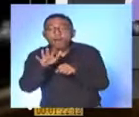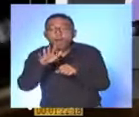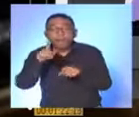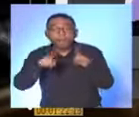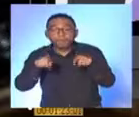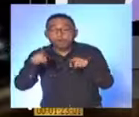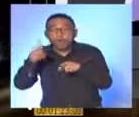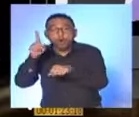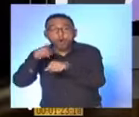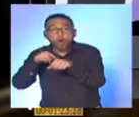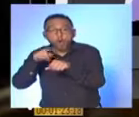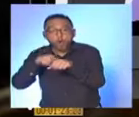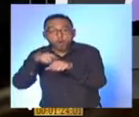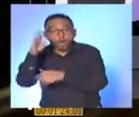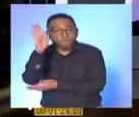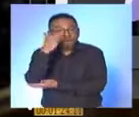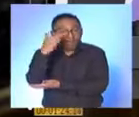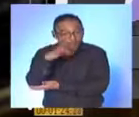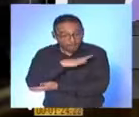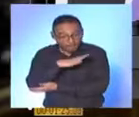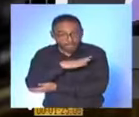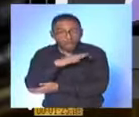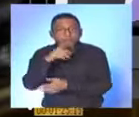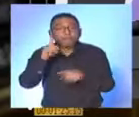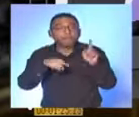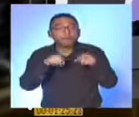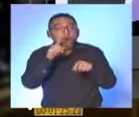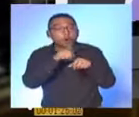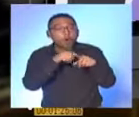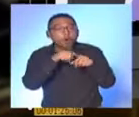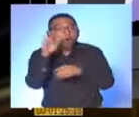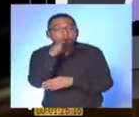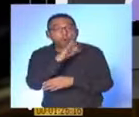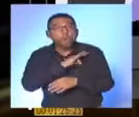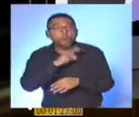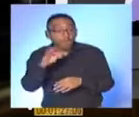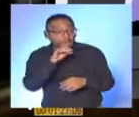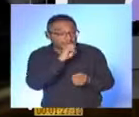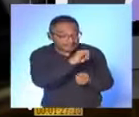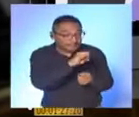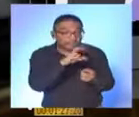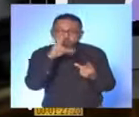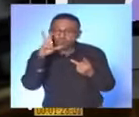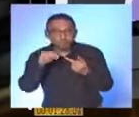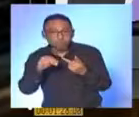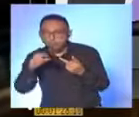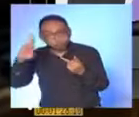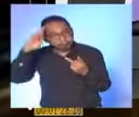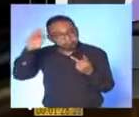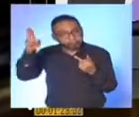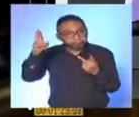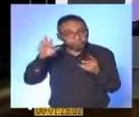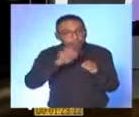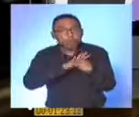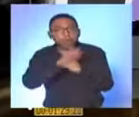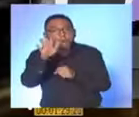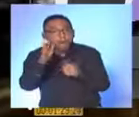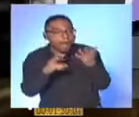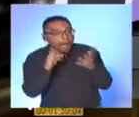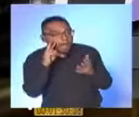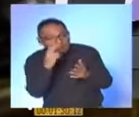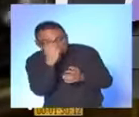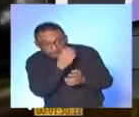y dependiendo de la bandera hay cosas que se pueden hacer y cosas que no se pueden hacer. Sumado a todo aquello